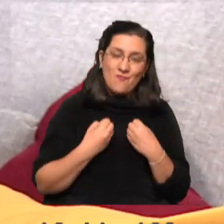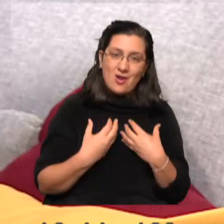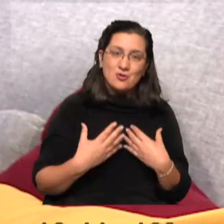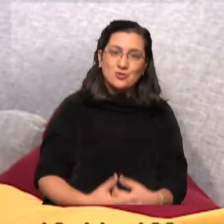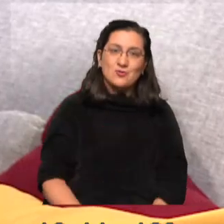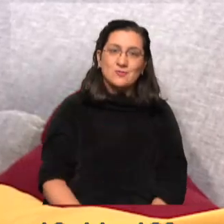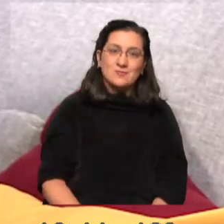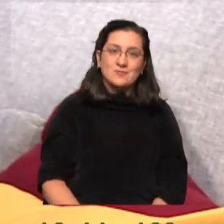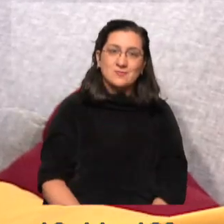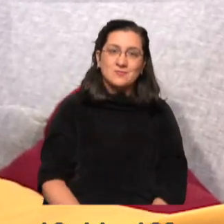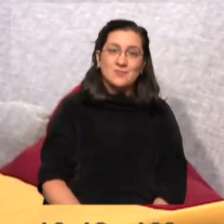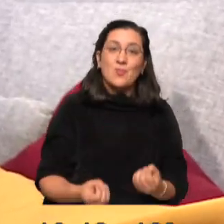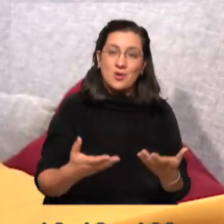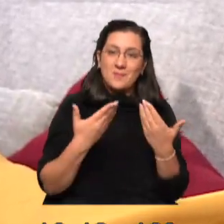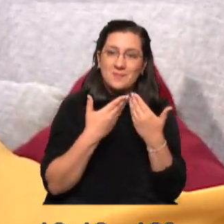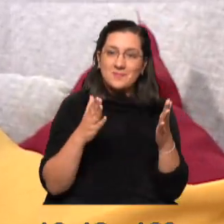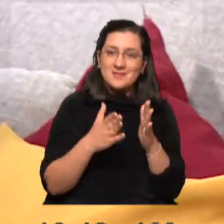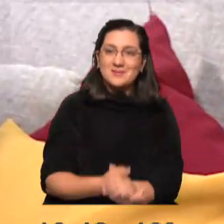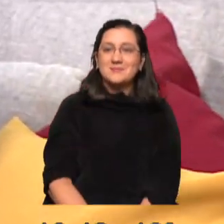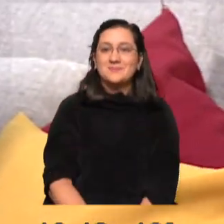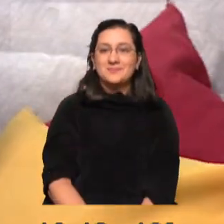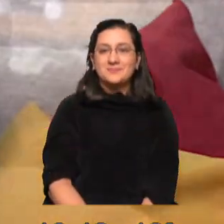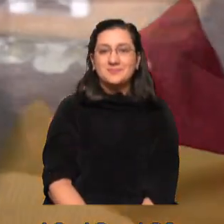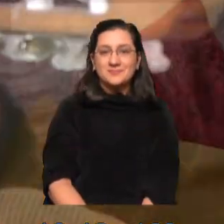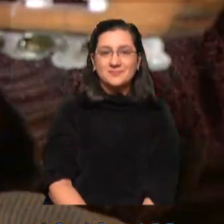la verdad. Bueno, hijo ahí vos.